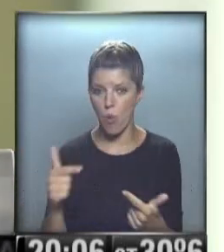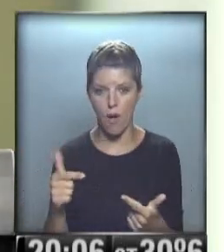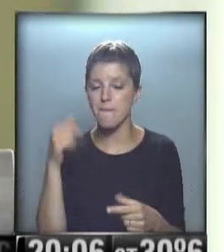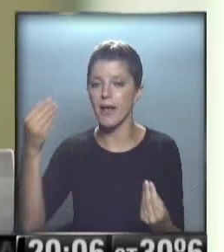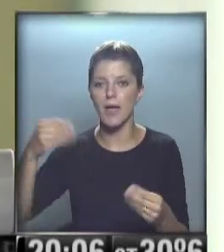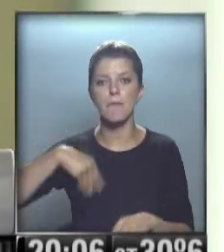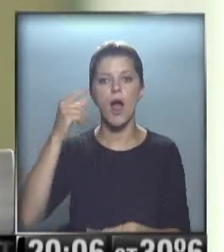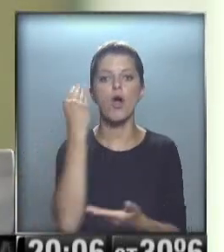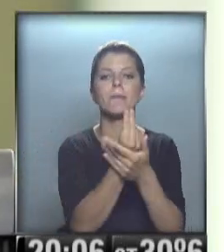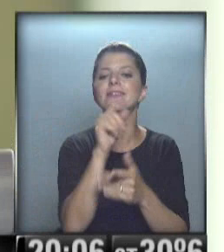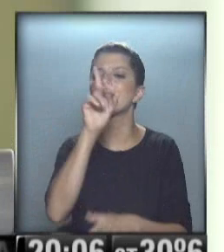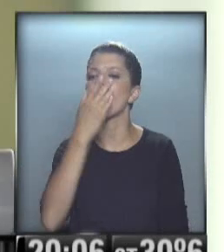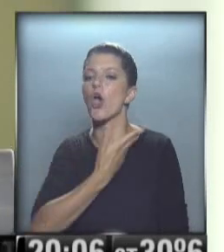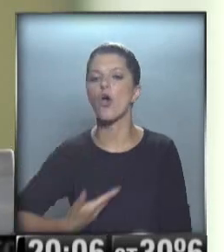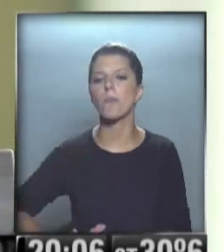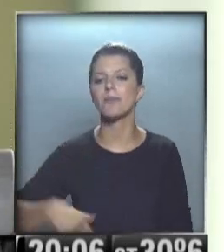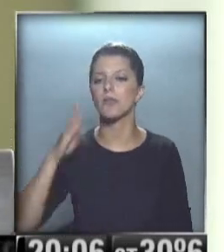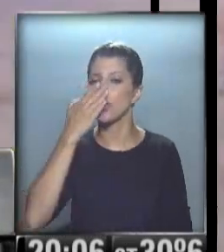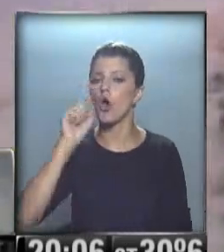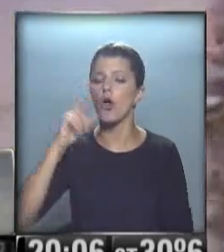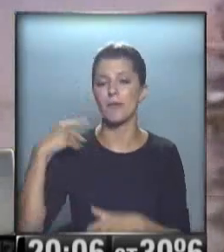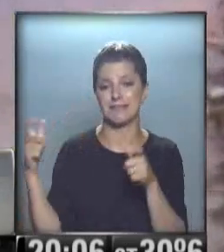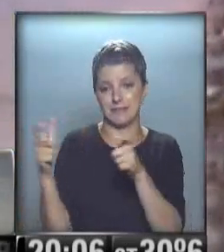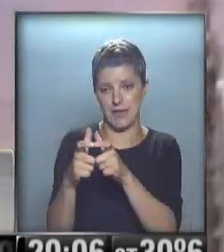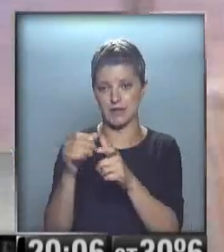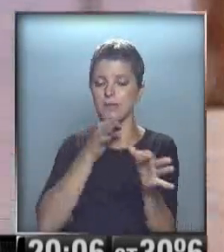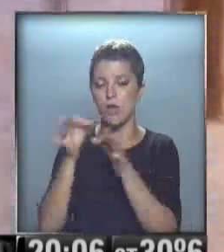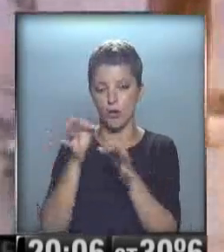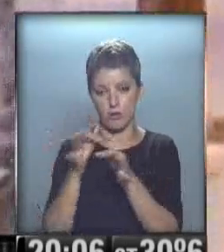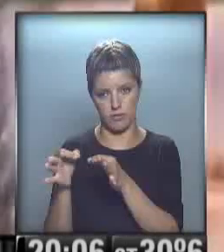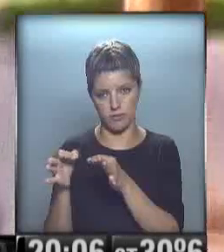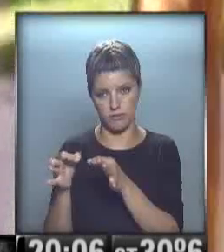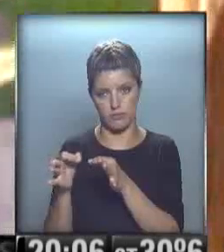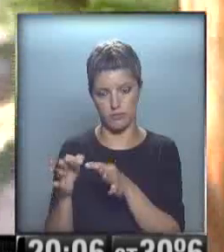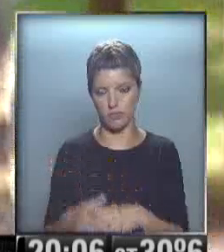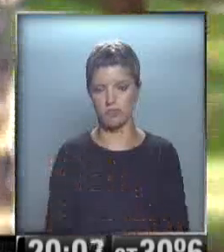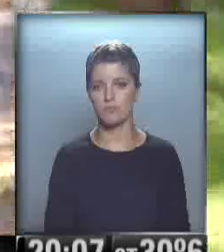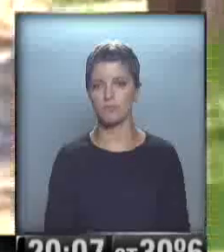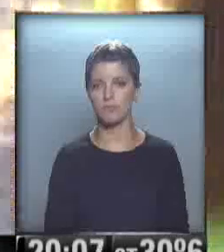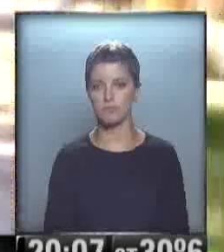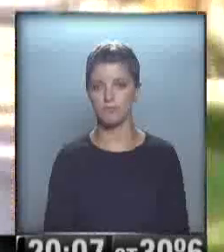Córdoba a la hora de solucionar un problema de sueldos con sus trabajadores. En automóviles,